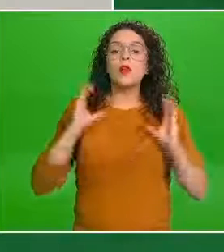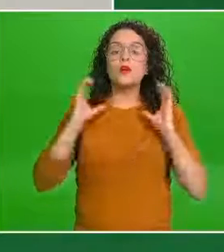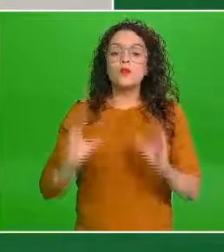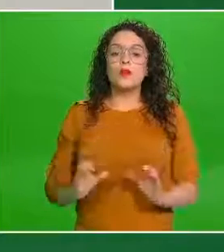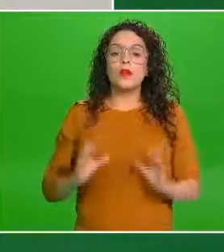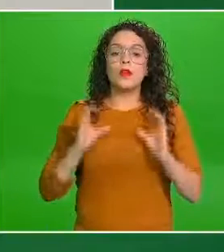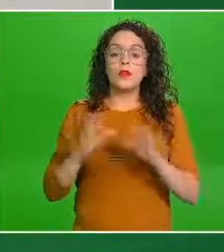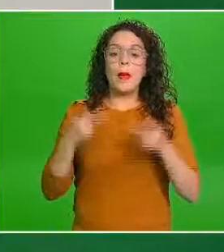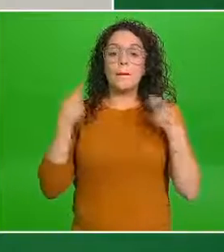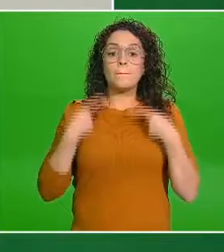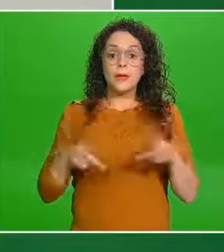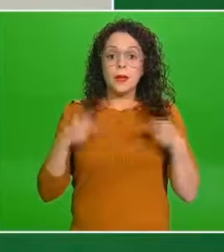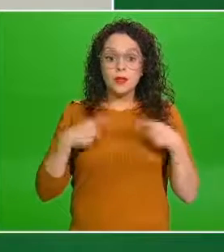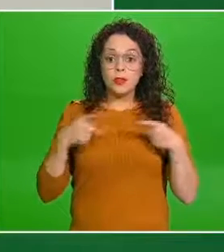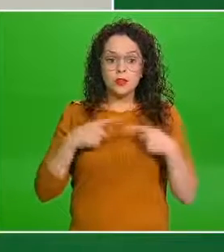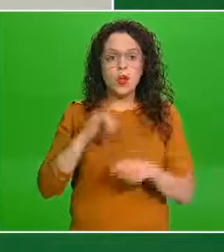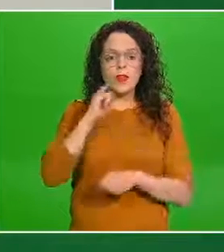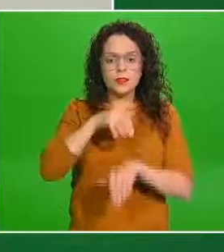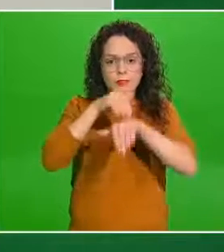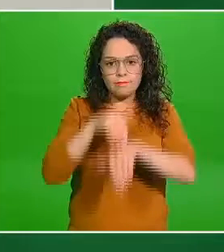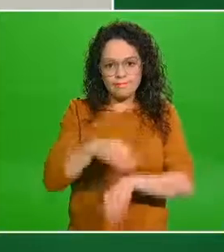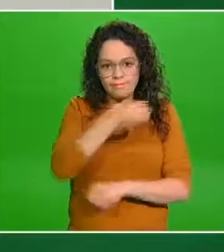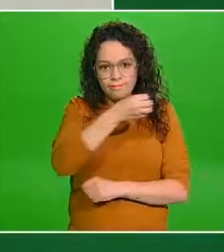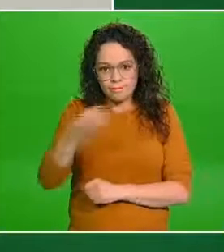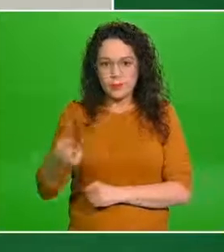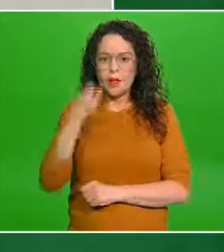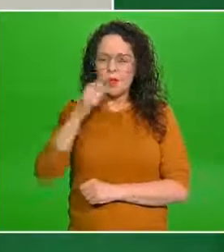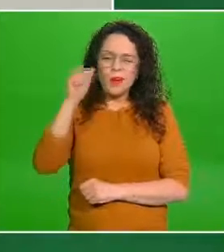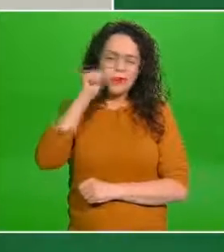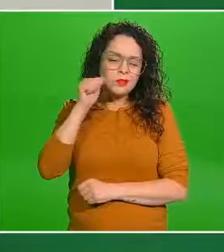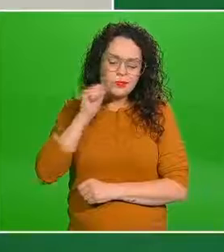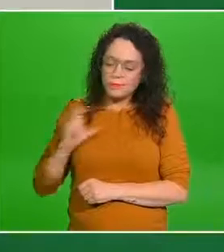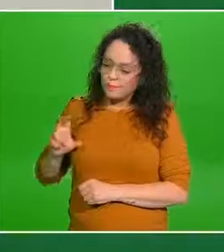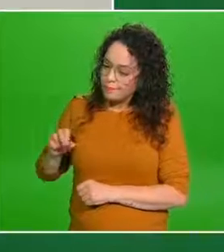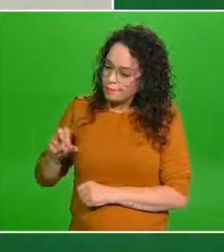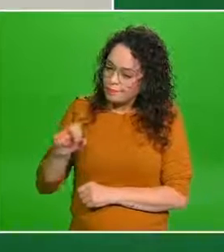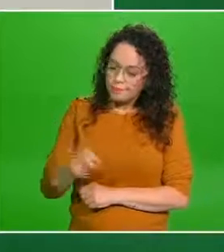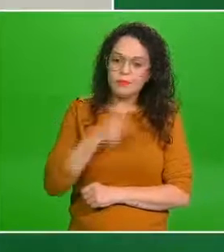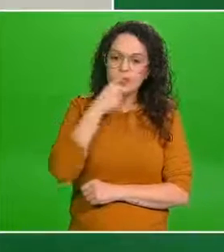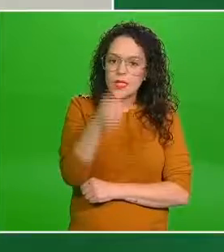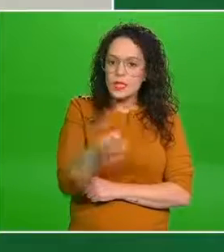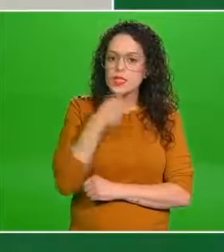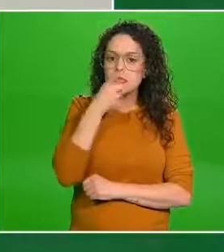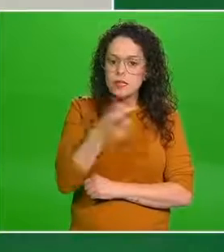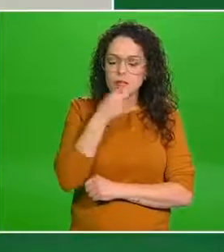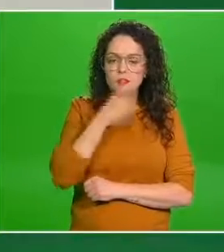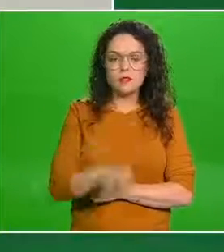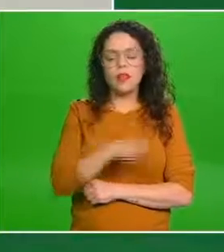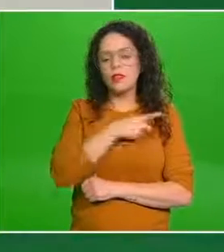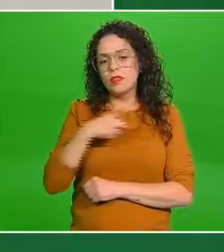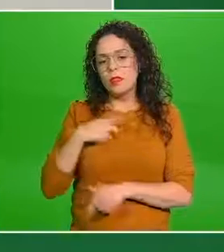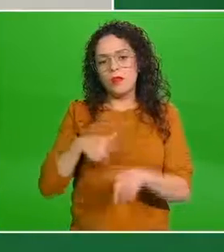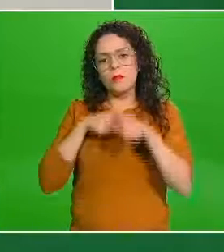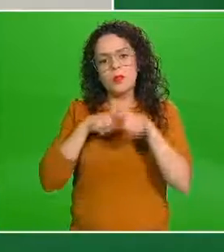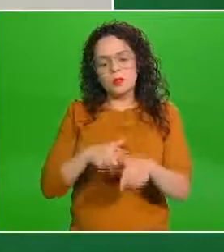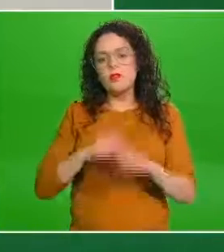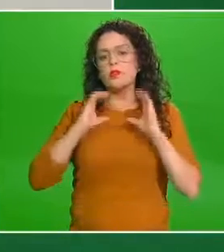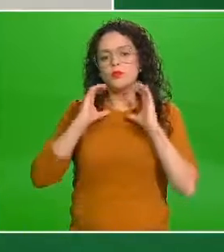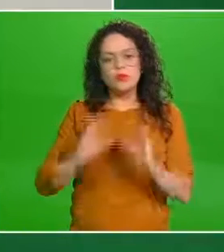la población las ponga en práctica. Por eso el llamado constante que hacemos a seguir implementándolas, porque en la medida que